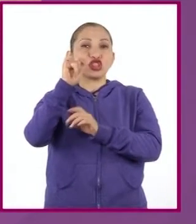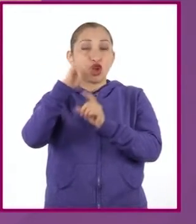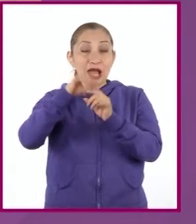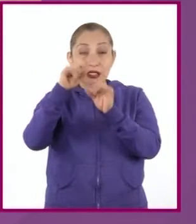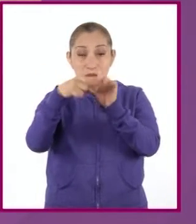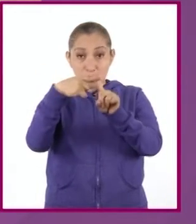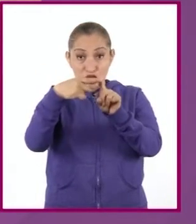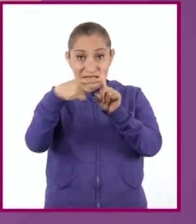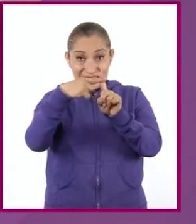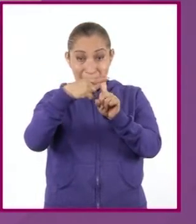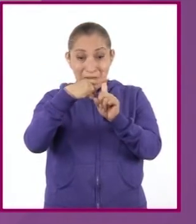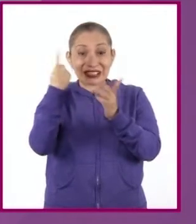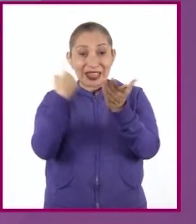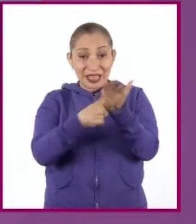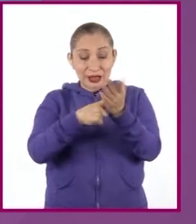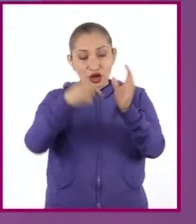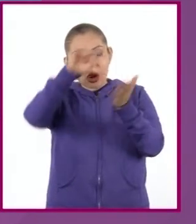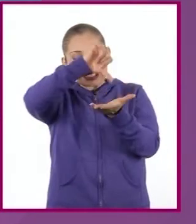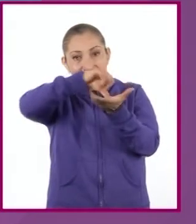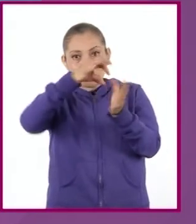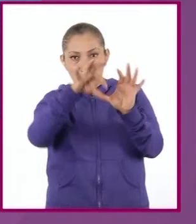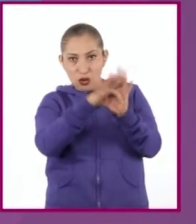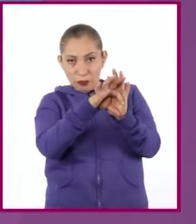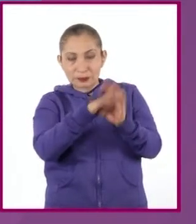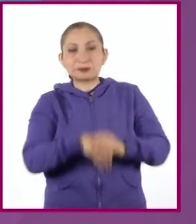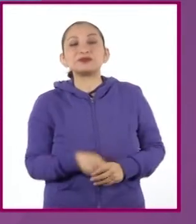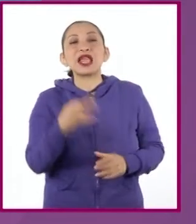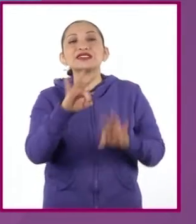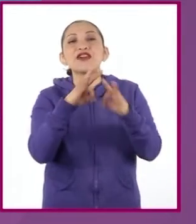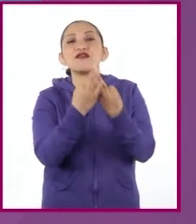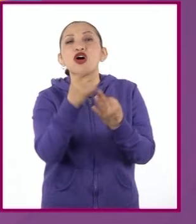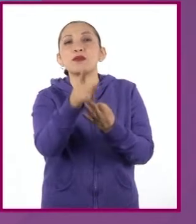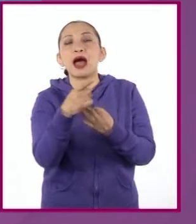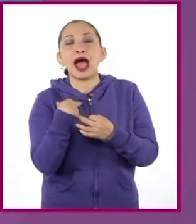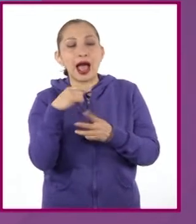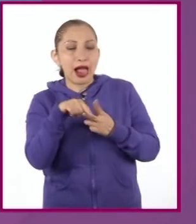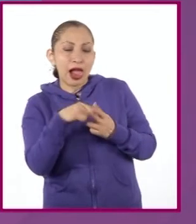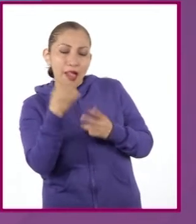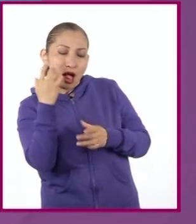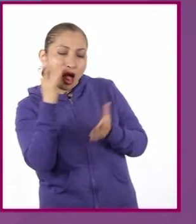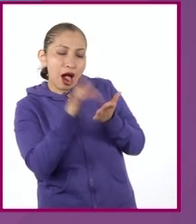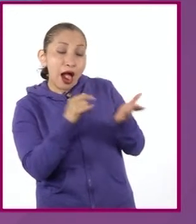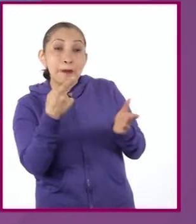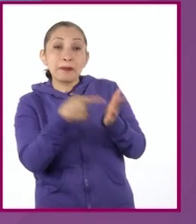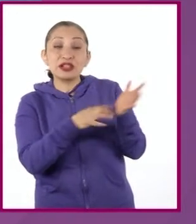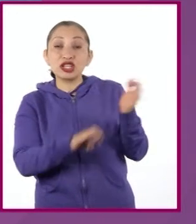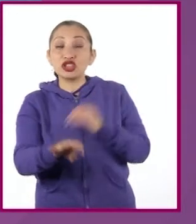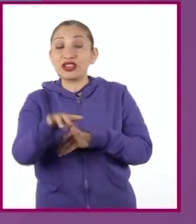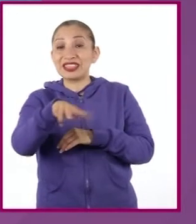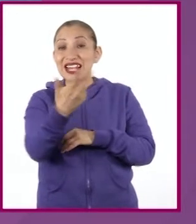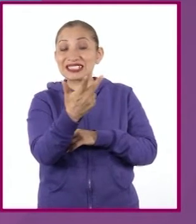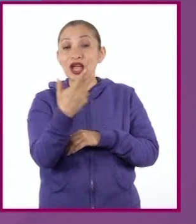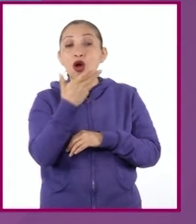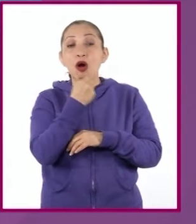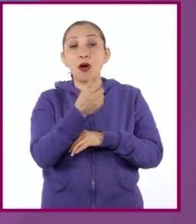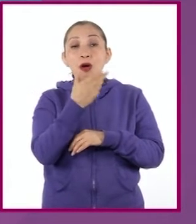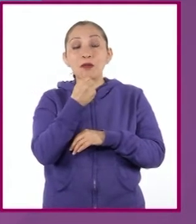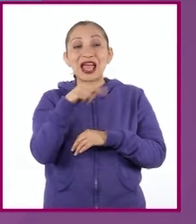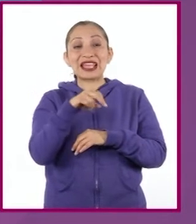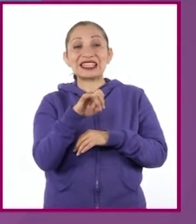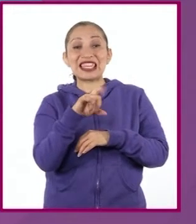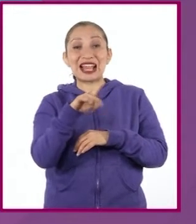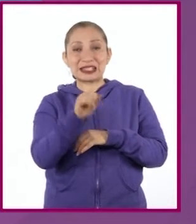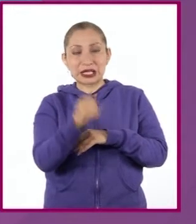partículas positivas que conformaban el núcleo. Este modelo dio a pie a que en 1913 el físico danés Niels